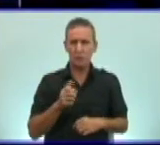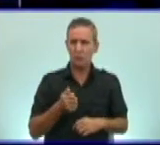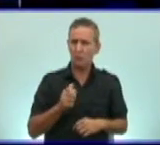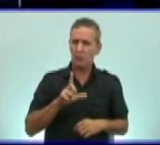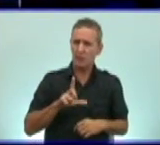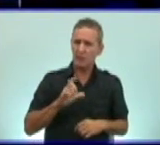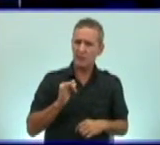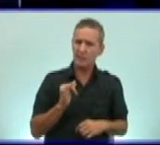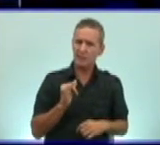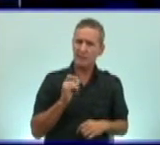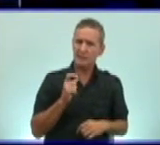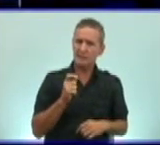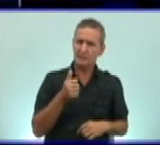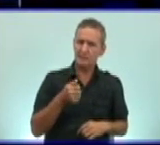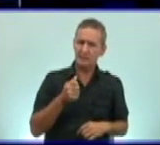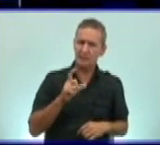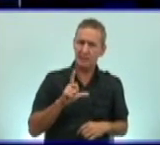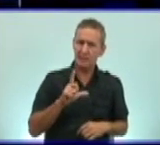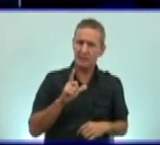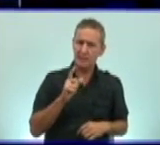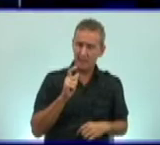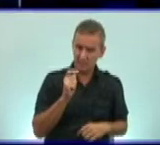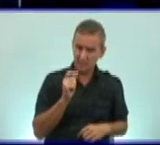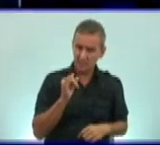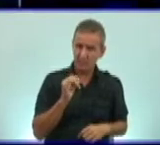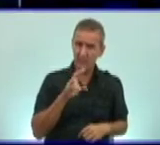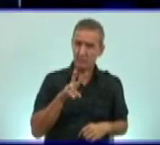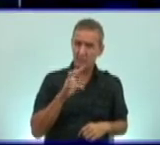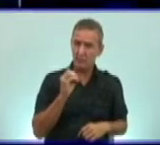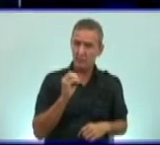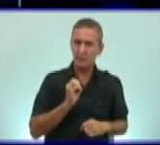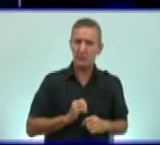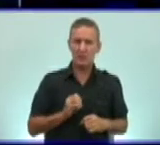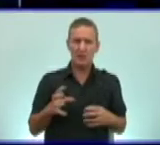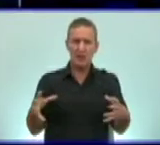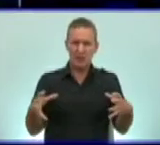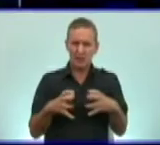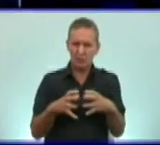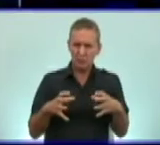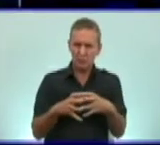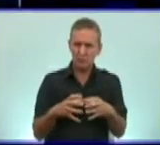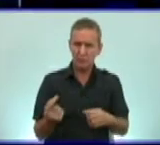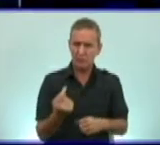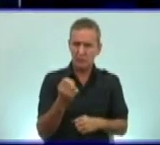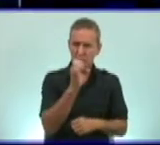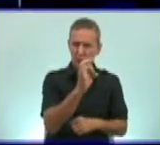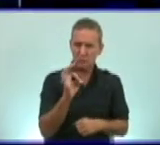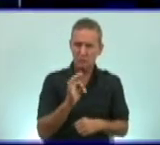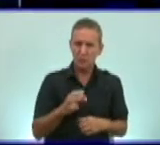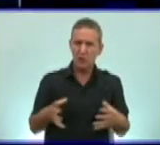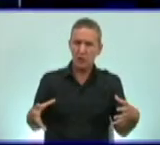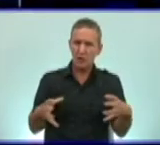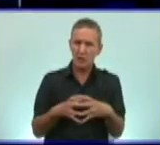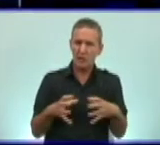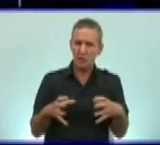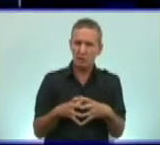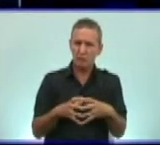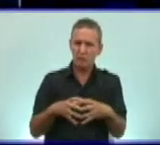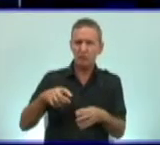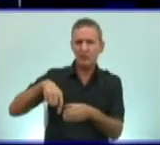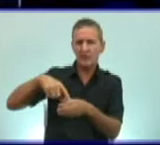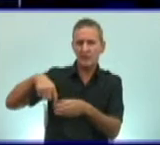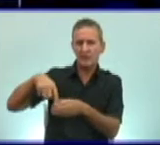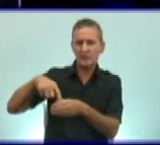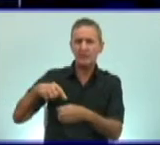establecer una relación entre la concentración del ion o de uno de los iones que está en el medio y la concentración de la disolución, y esto entonces